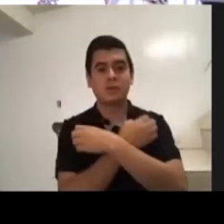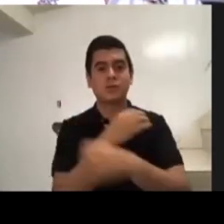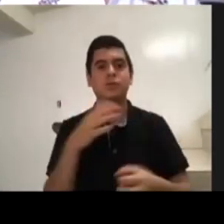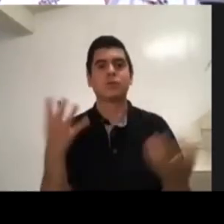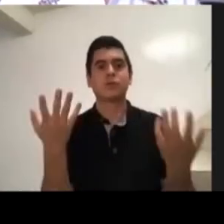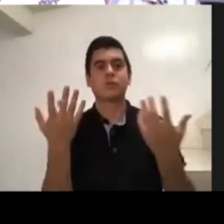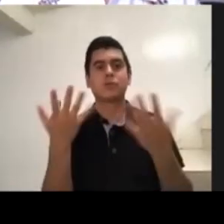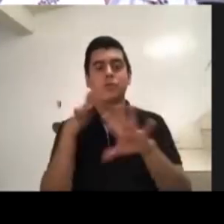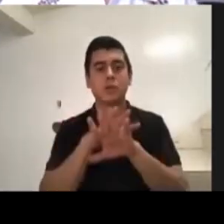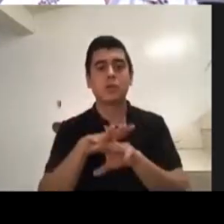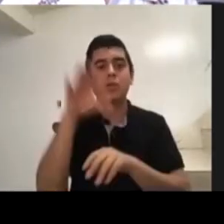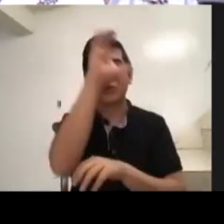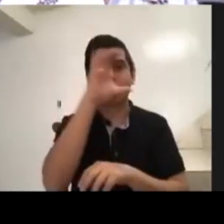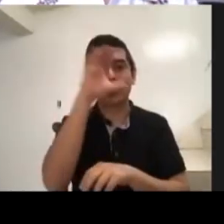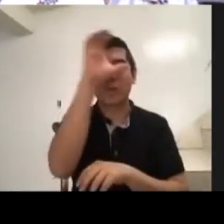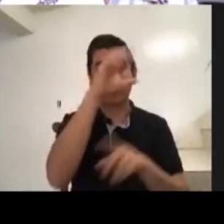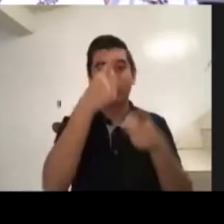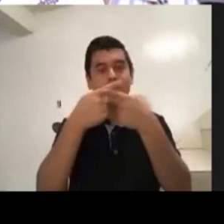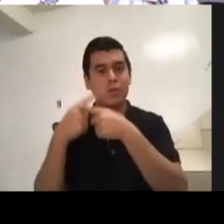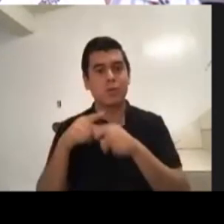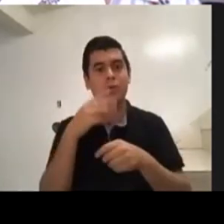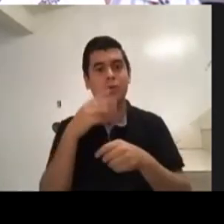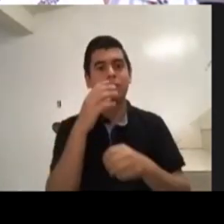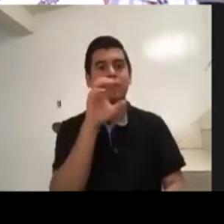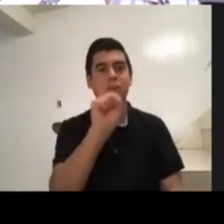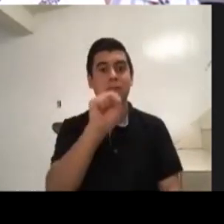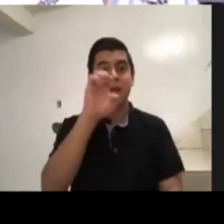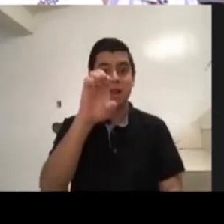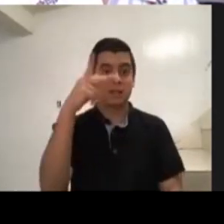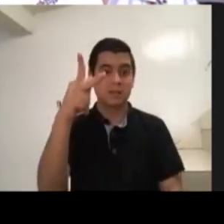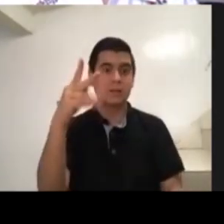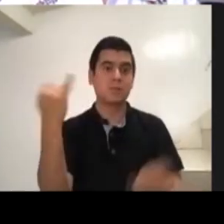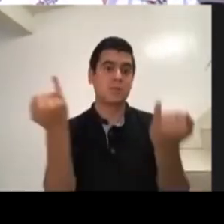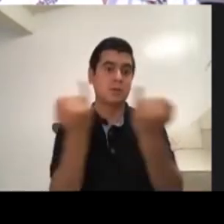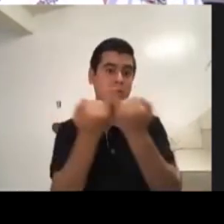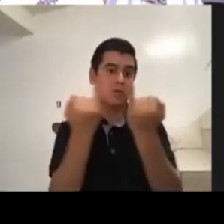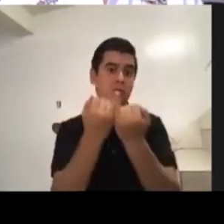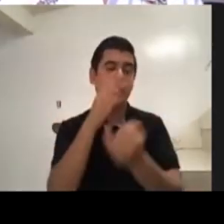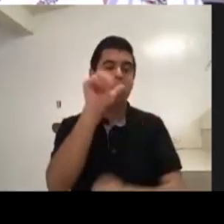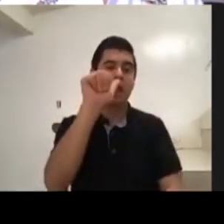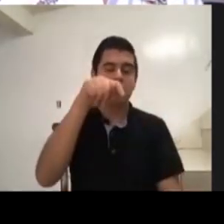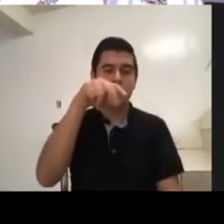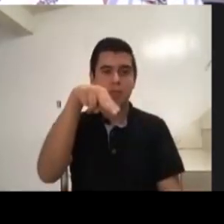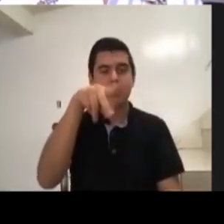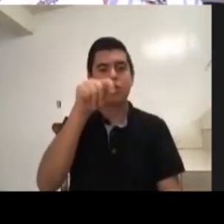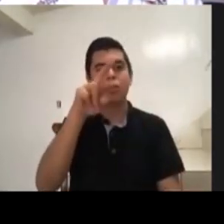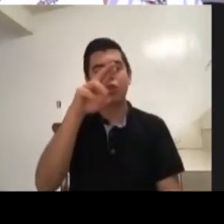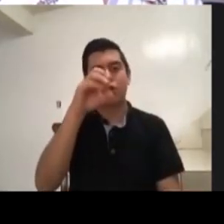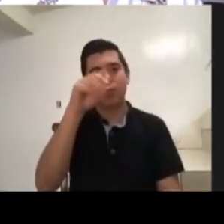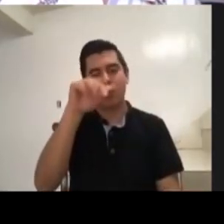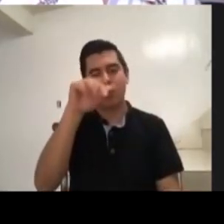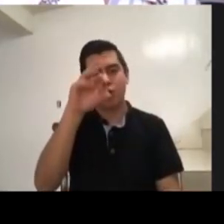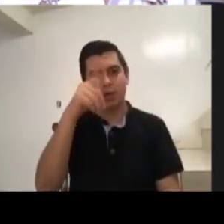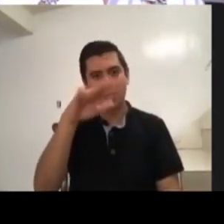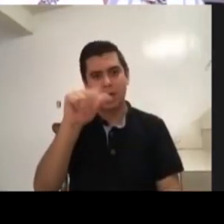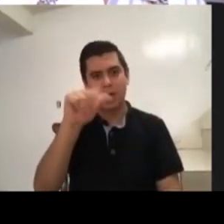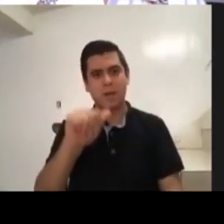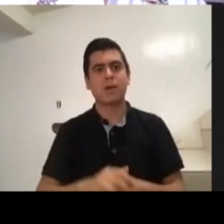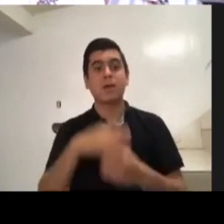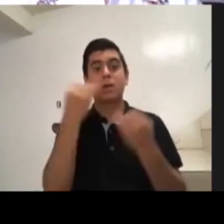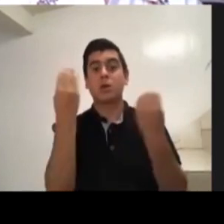de Educación Pública, es antropólogo, sociólogo y ha hecho muchísimas investigaciones en temas de